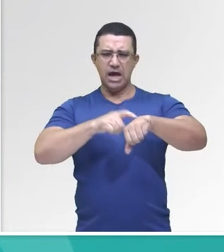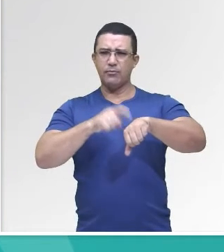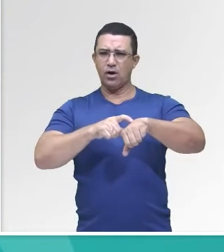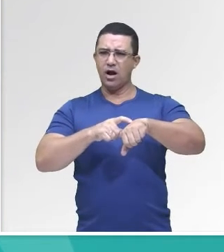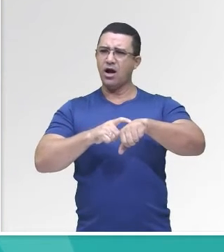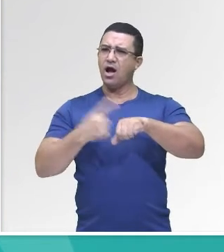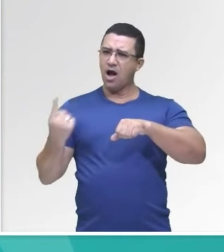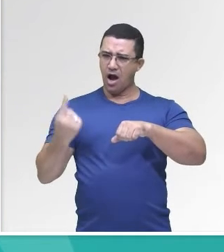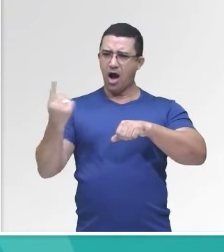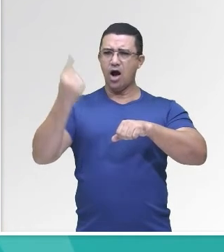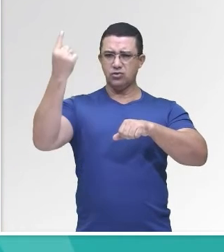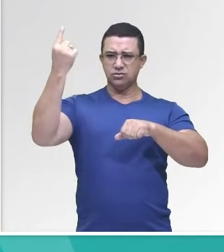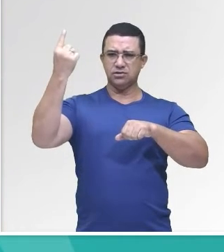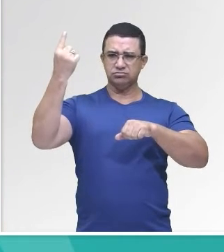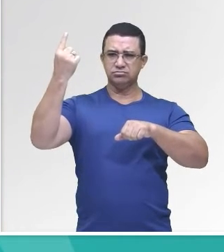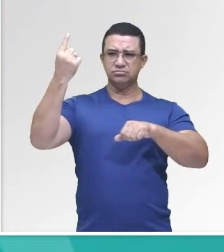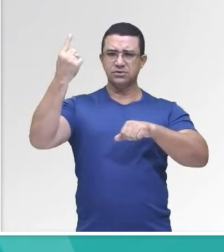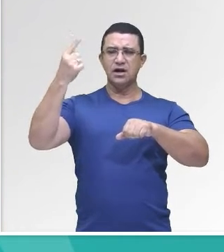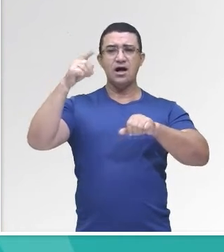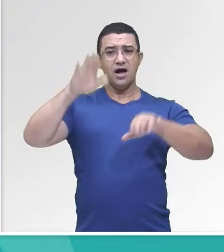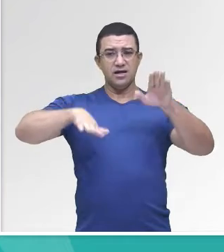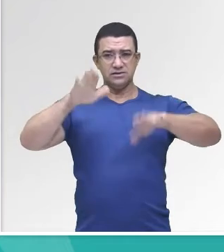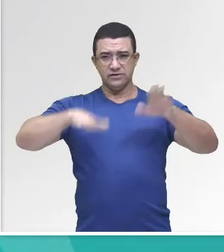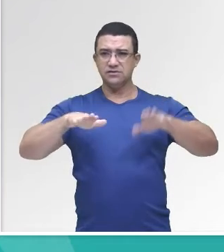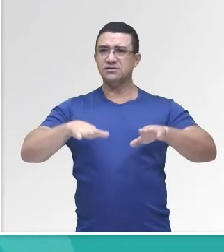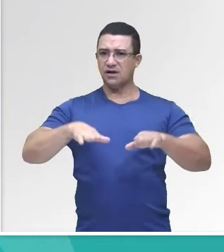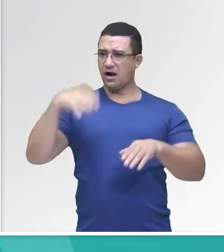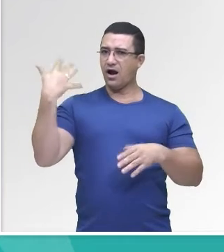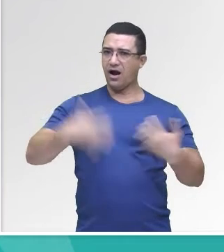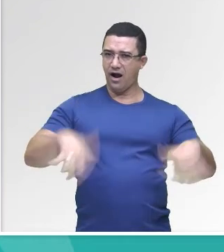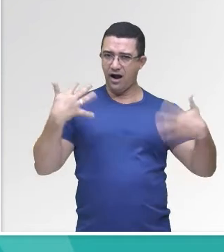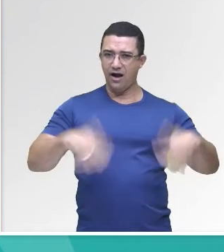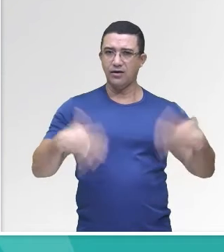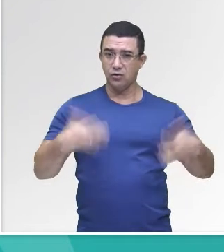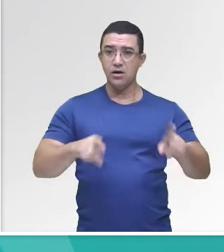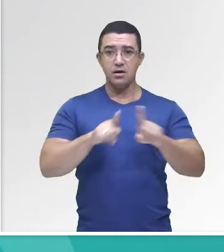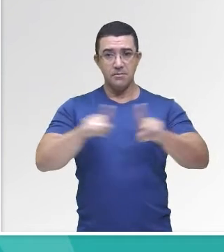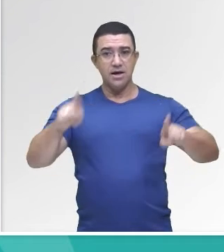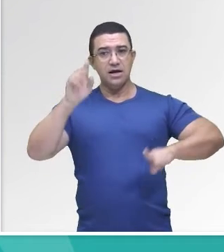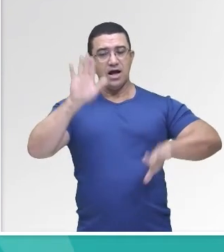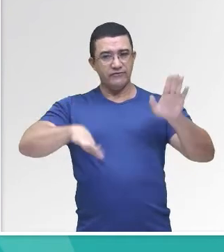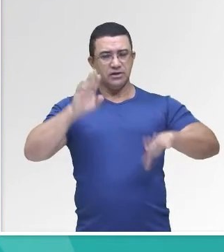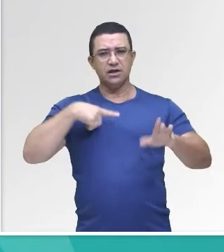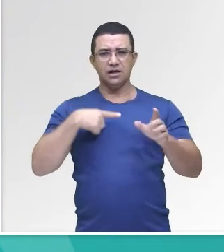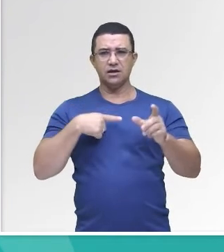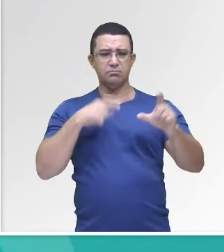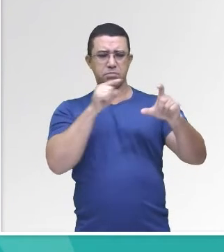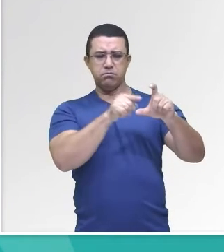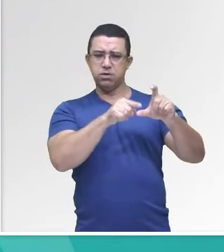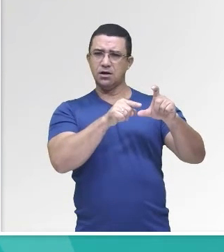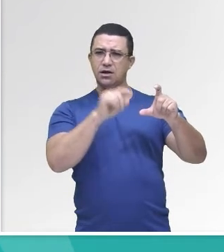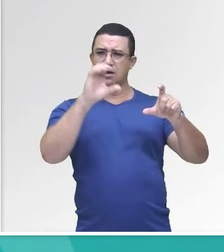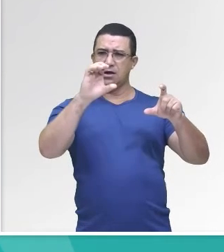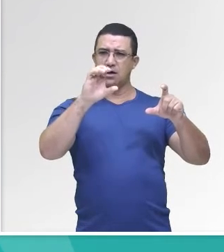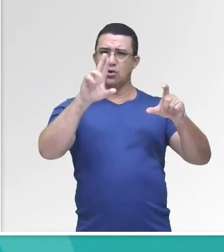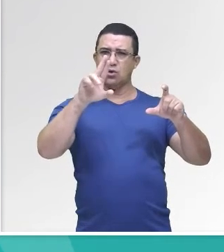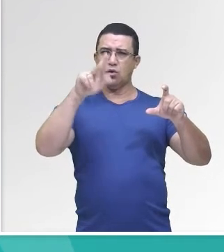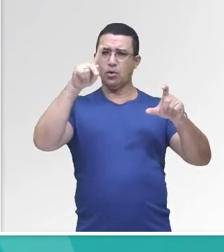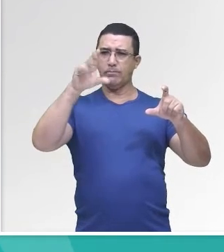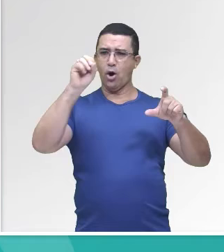consumidores, agradecemos e esperamos cupones de descontos que se incluyen en diversas publicaciones